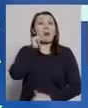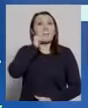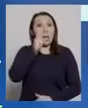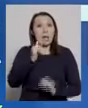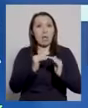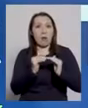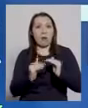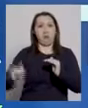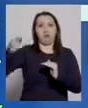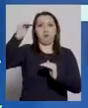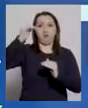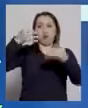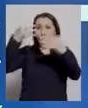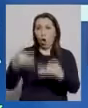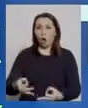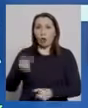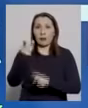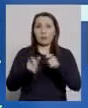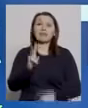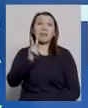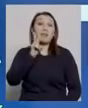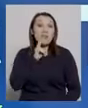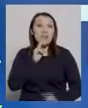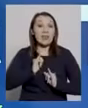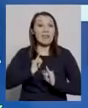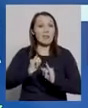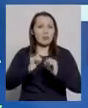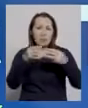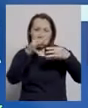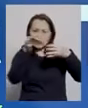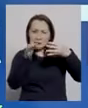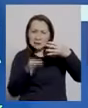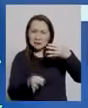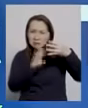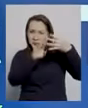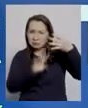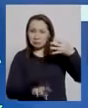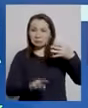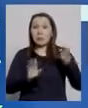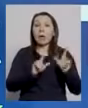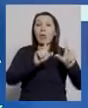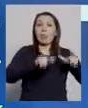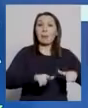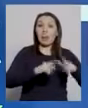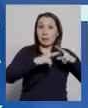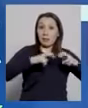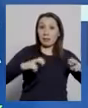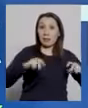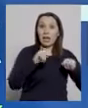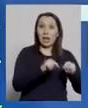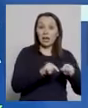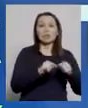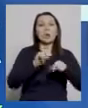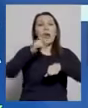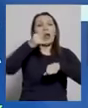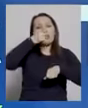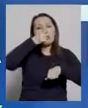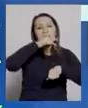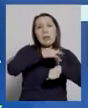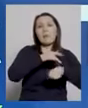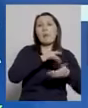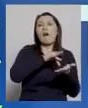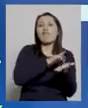va a haber un salto en el número total de casos, y el viernes, en el informe detallado que hace el Departamento de Epidemiología, va a estar el desglose por tiempo